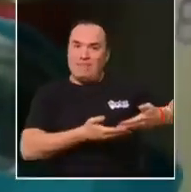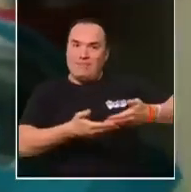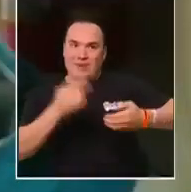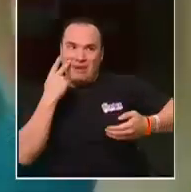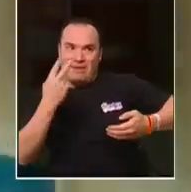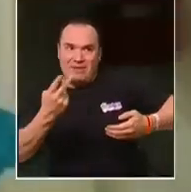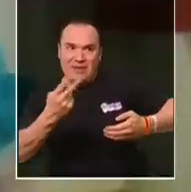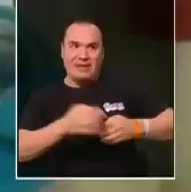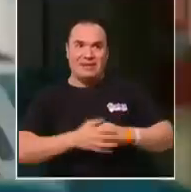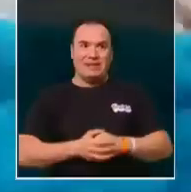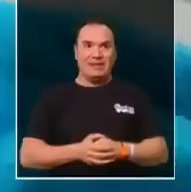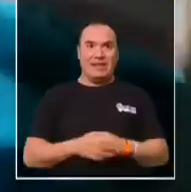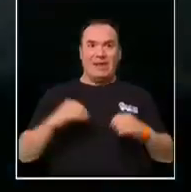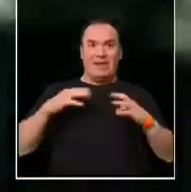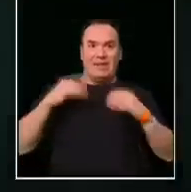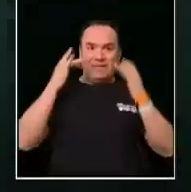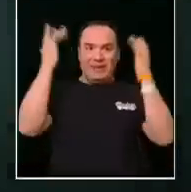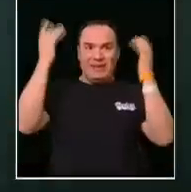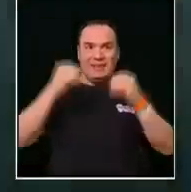estamos felices. Vamos a la sorpresa.